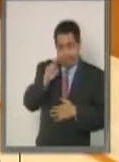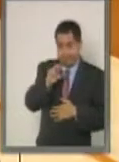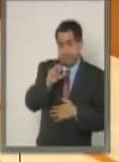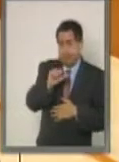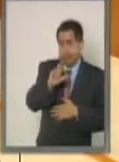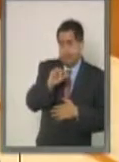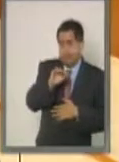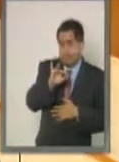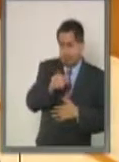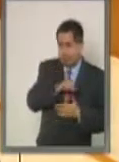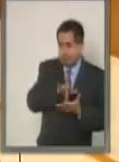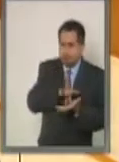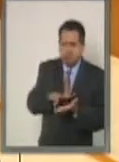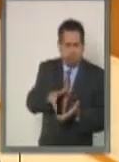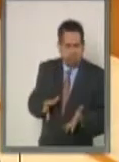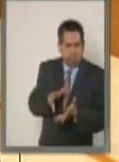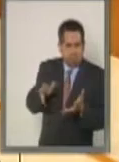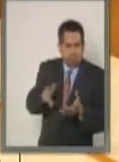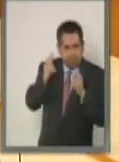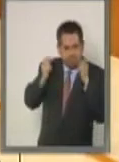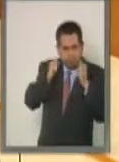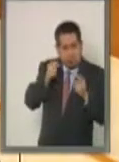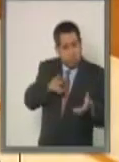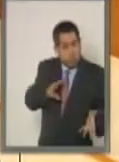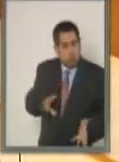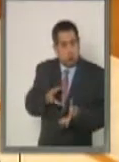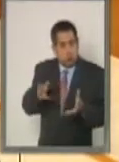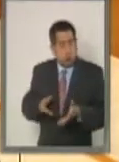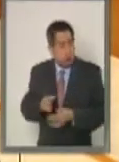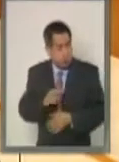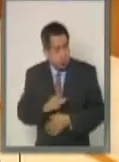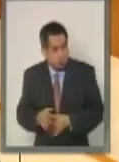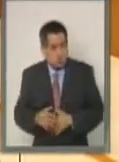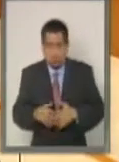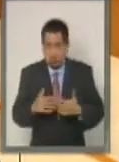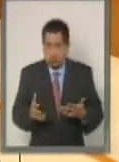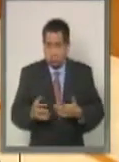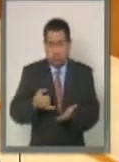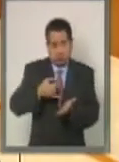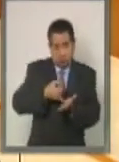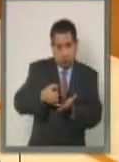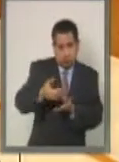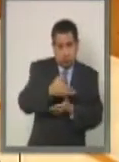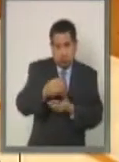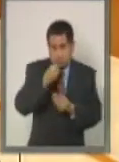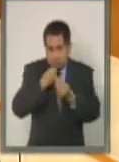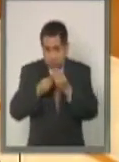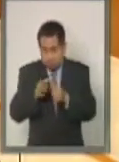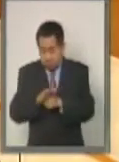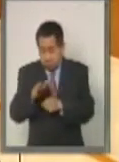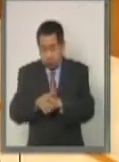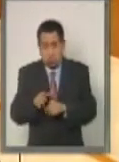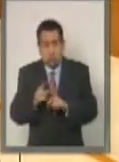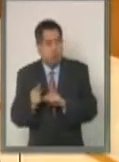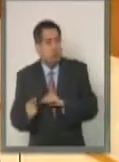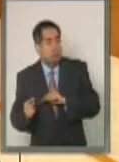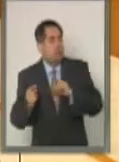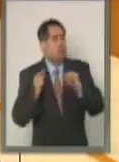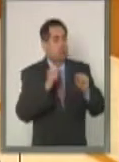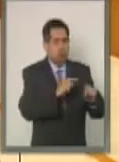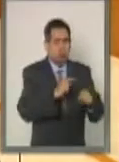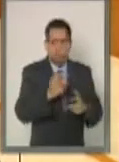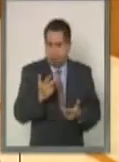impulsen el turismo, mientras que en el sector agroalimentario mexicano, con la